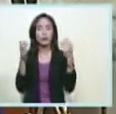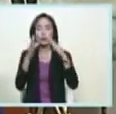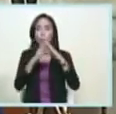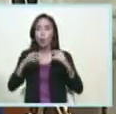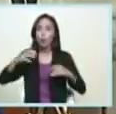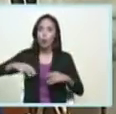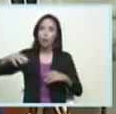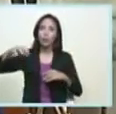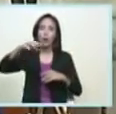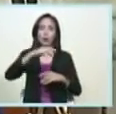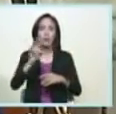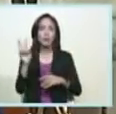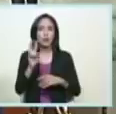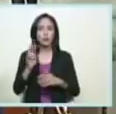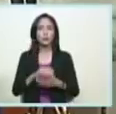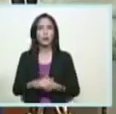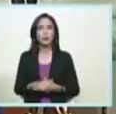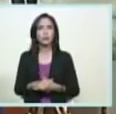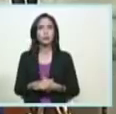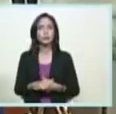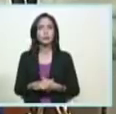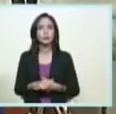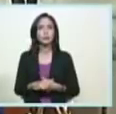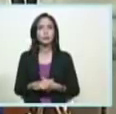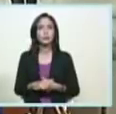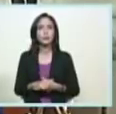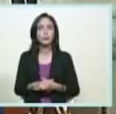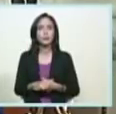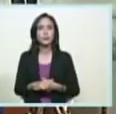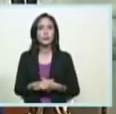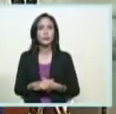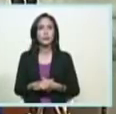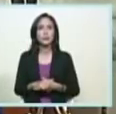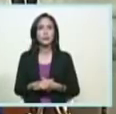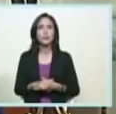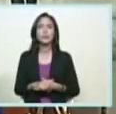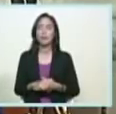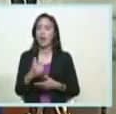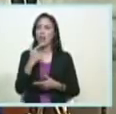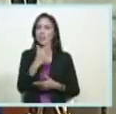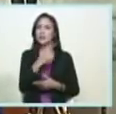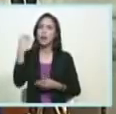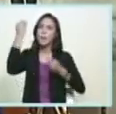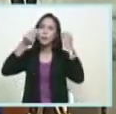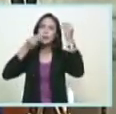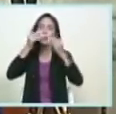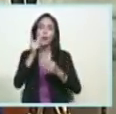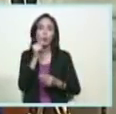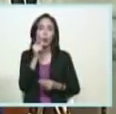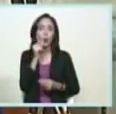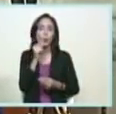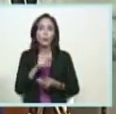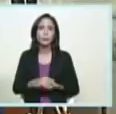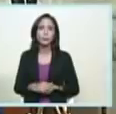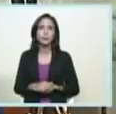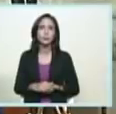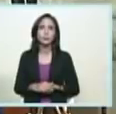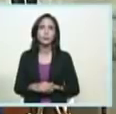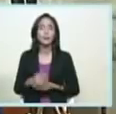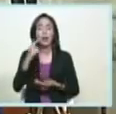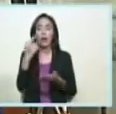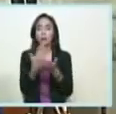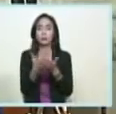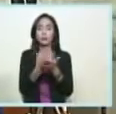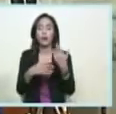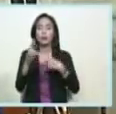hogares de nuestra patria decía albert este y tiene una vigencia